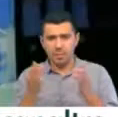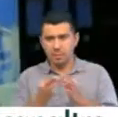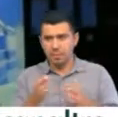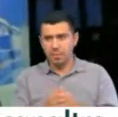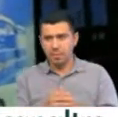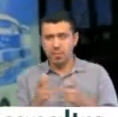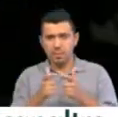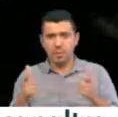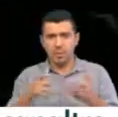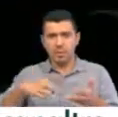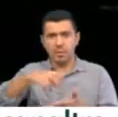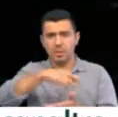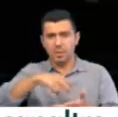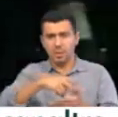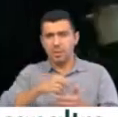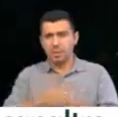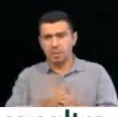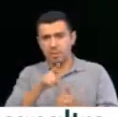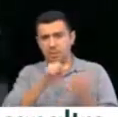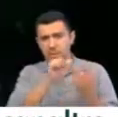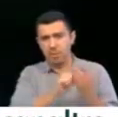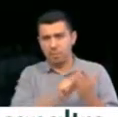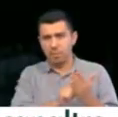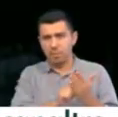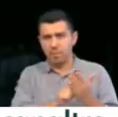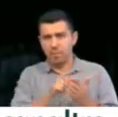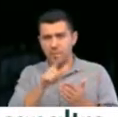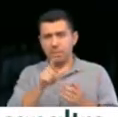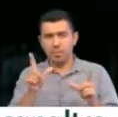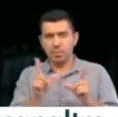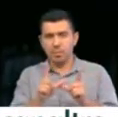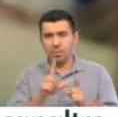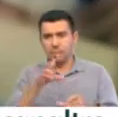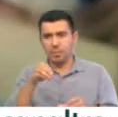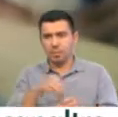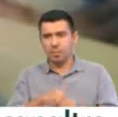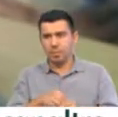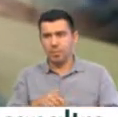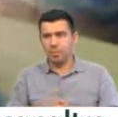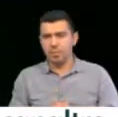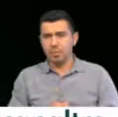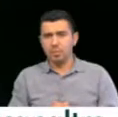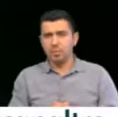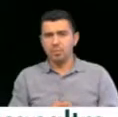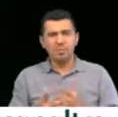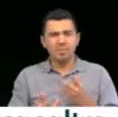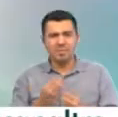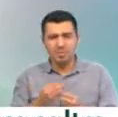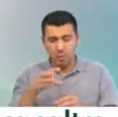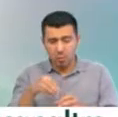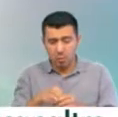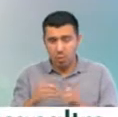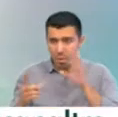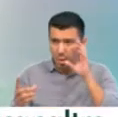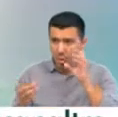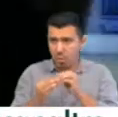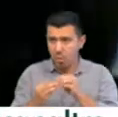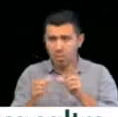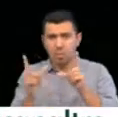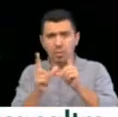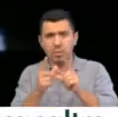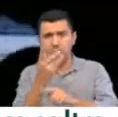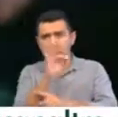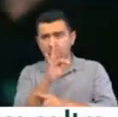Gran Santander esta programación del canal TRO. Se hizo fue un acuerdo entre estos canales, Canal TRO, TV13